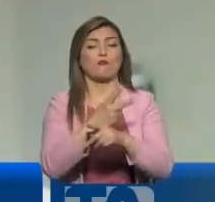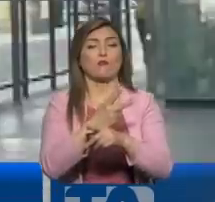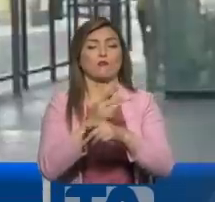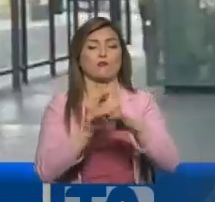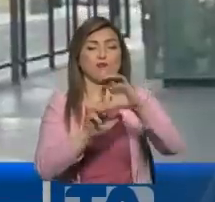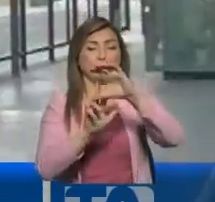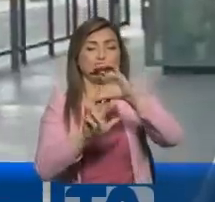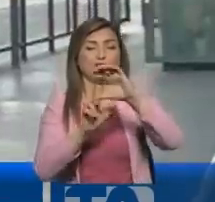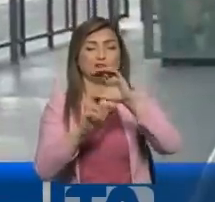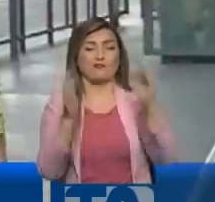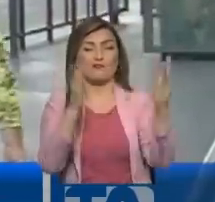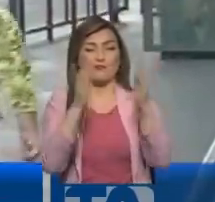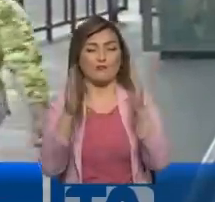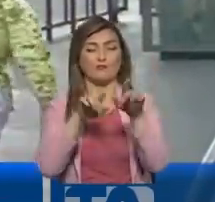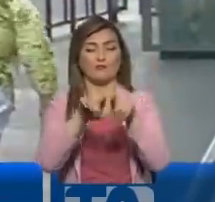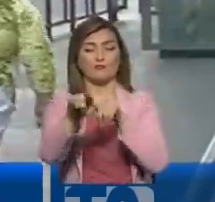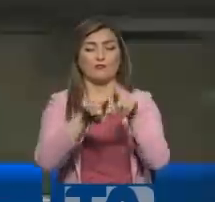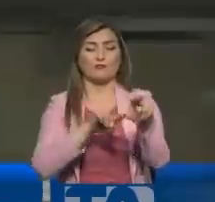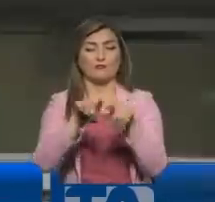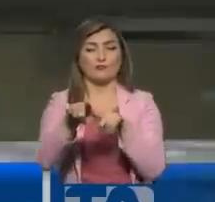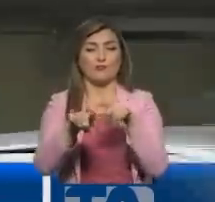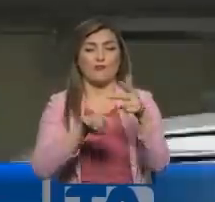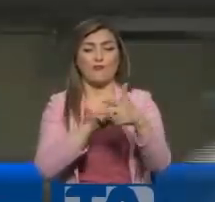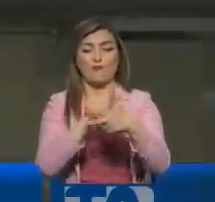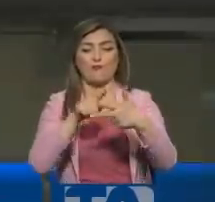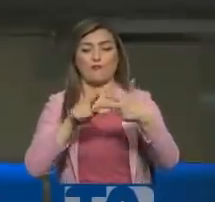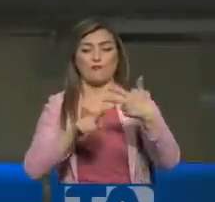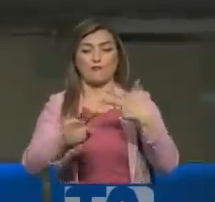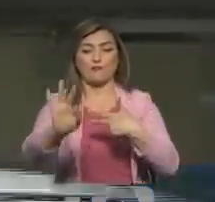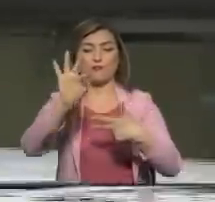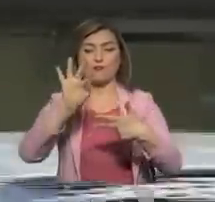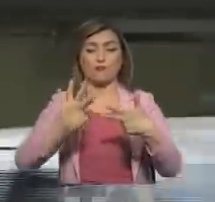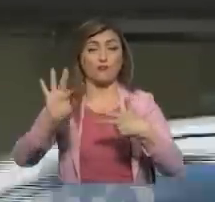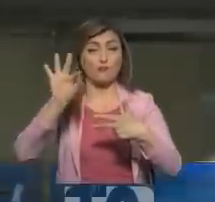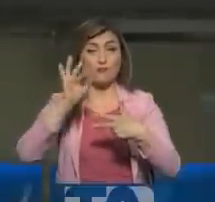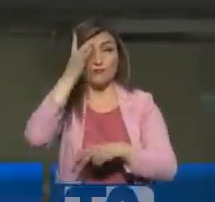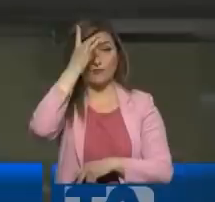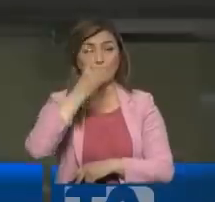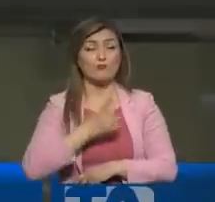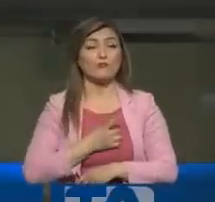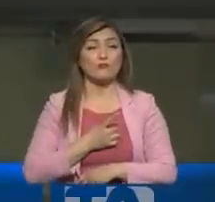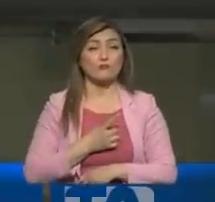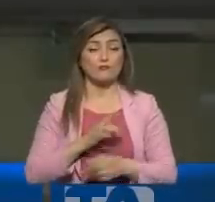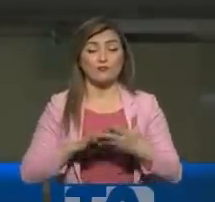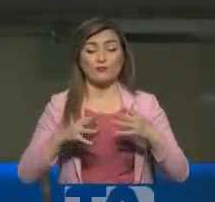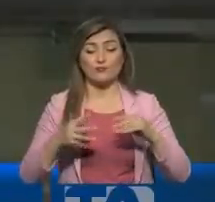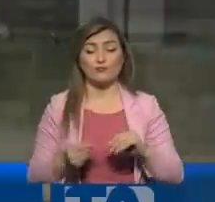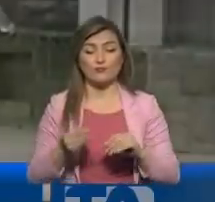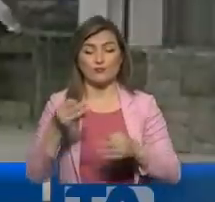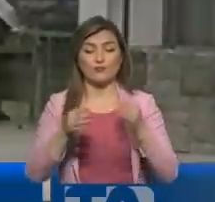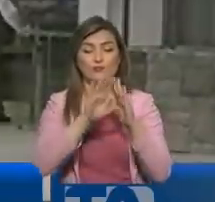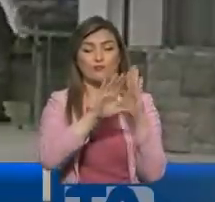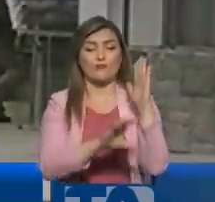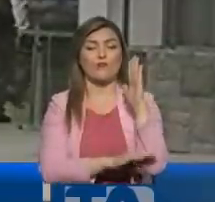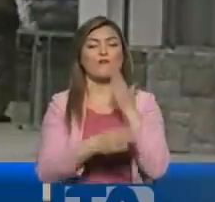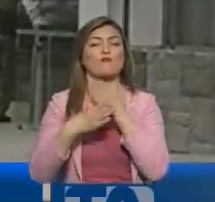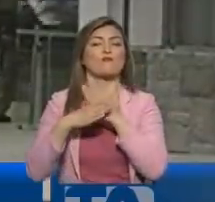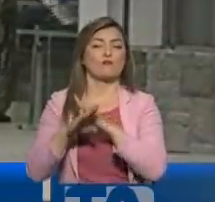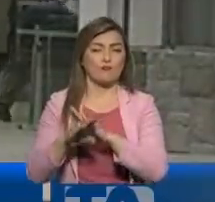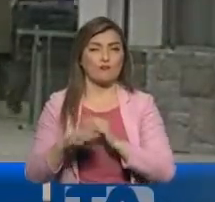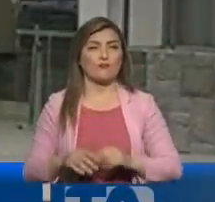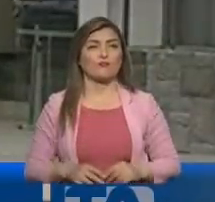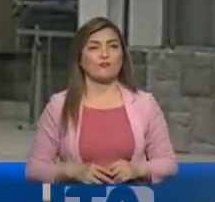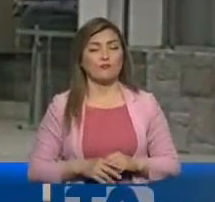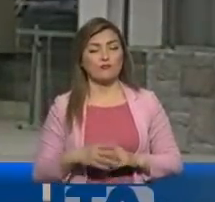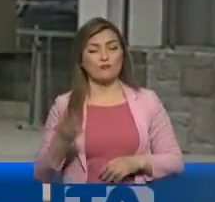Transitorio, como parte de un concurso por ternas. Las decisiones de esta entidad están blindadas por una resolución de la Corte Constitucional. Sin